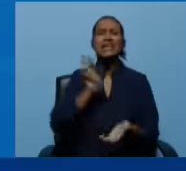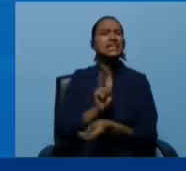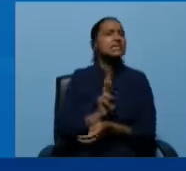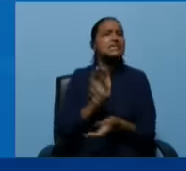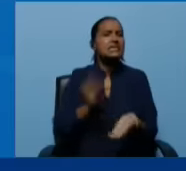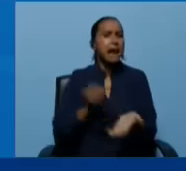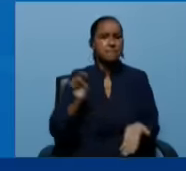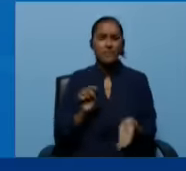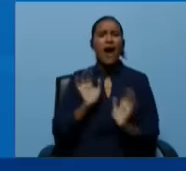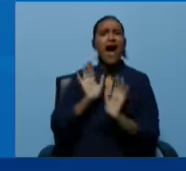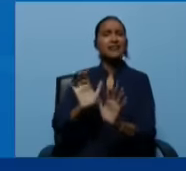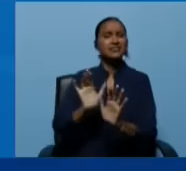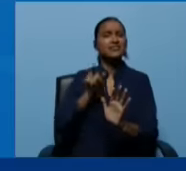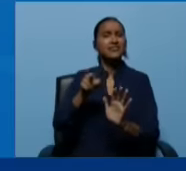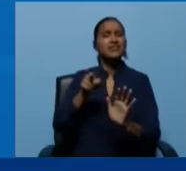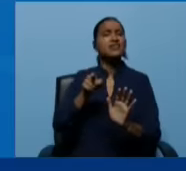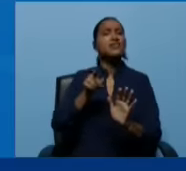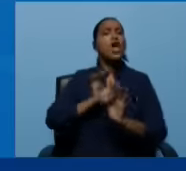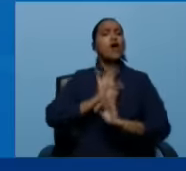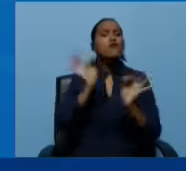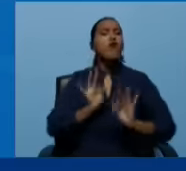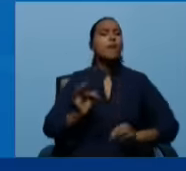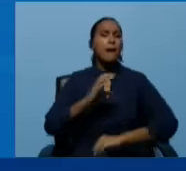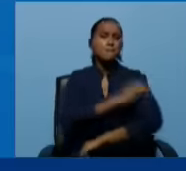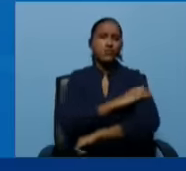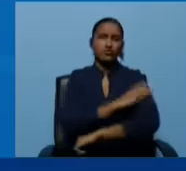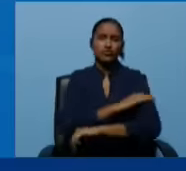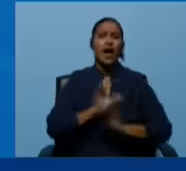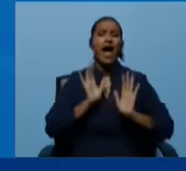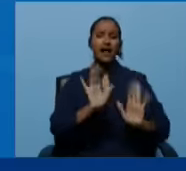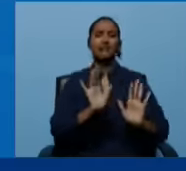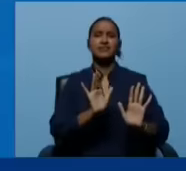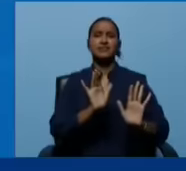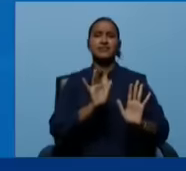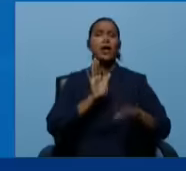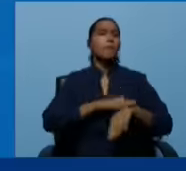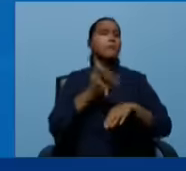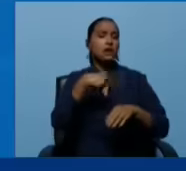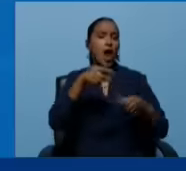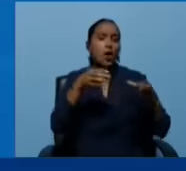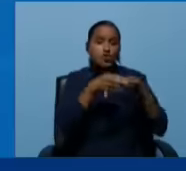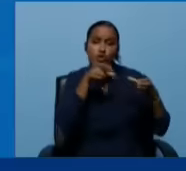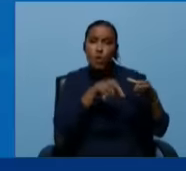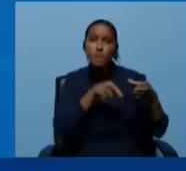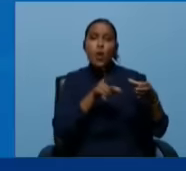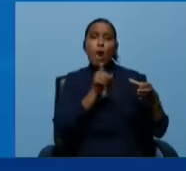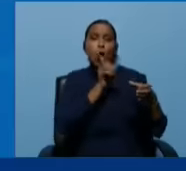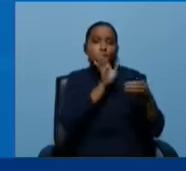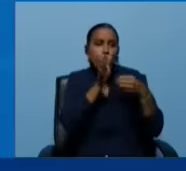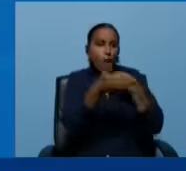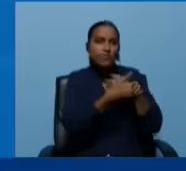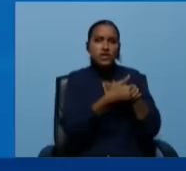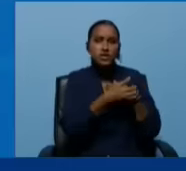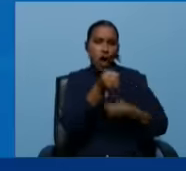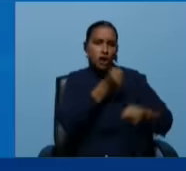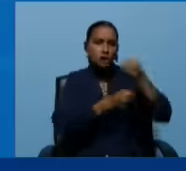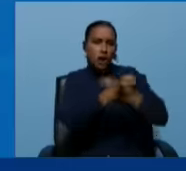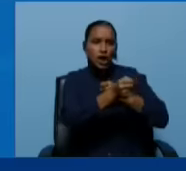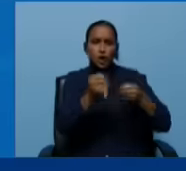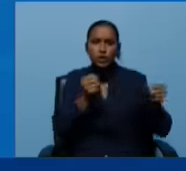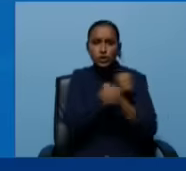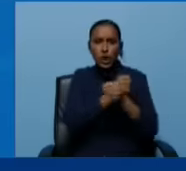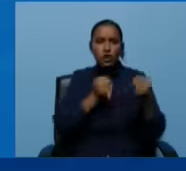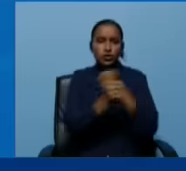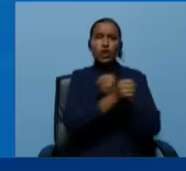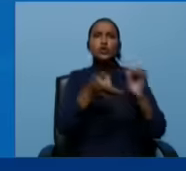Así son ellos. Ellos son el club de los cuchillos escondidos. Y suenan. Cuando ellos se reúnan, los cuchillos